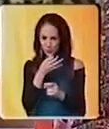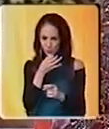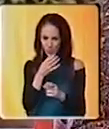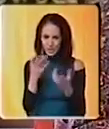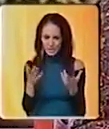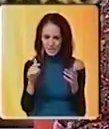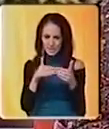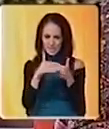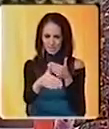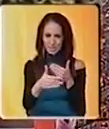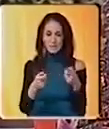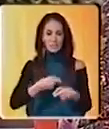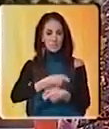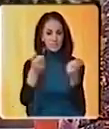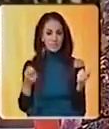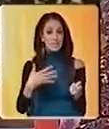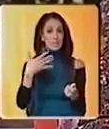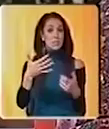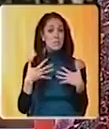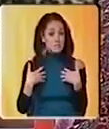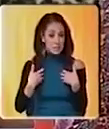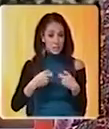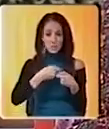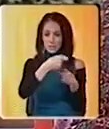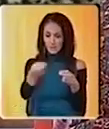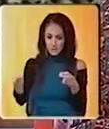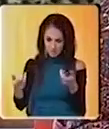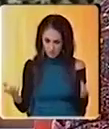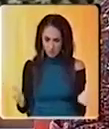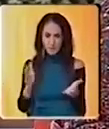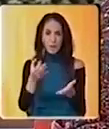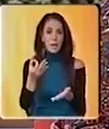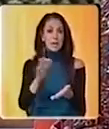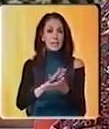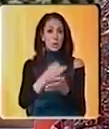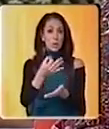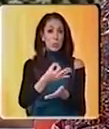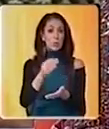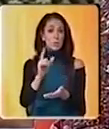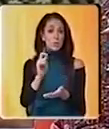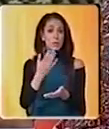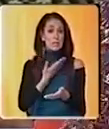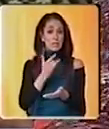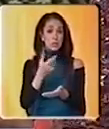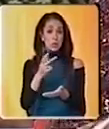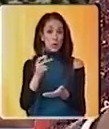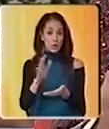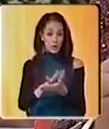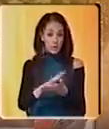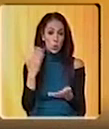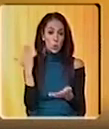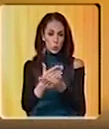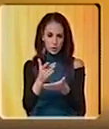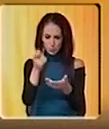falar ao longo desta semana. Vai ser lançado na próxima sexta-feira pela Porto Editora, uma das grandes editoras do nosso país, Isabel Allende e o seu